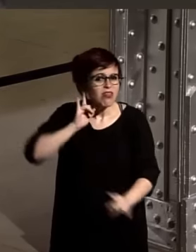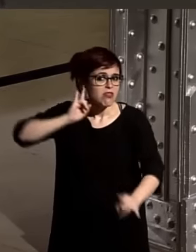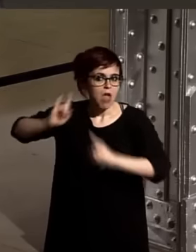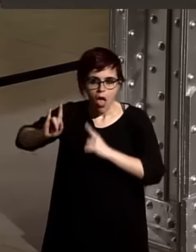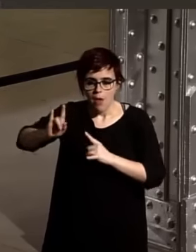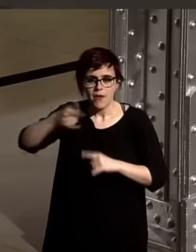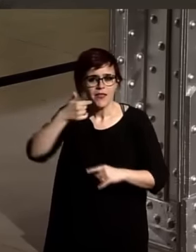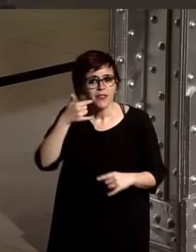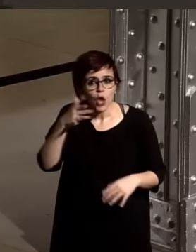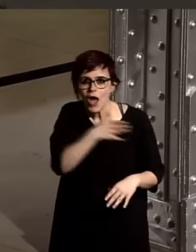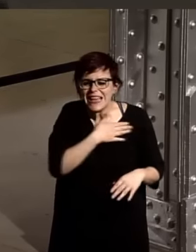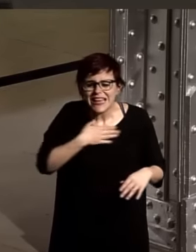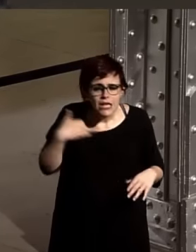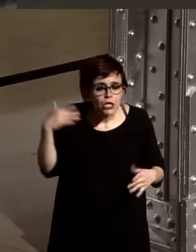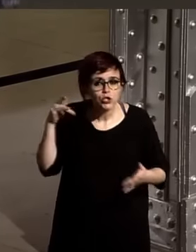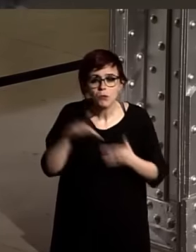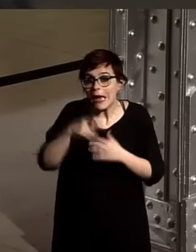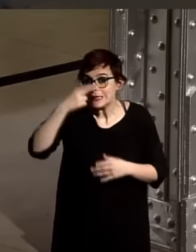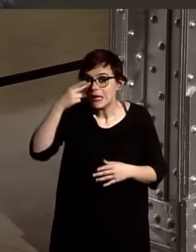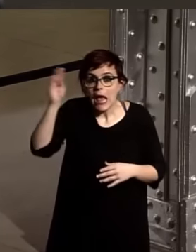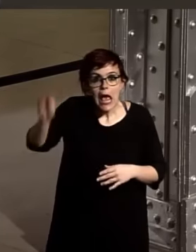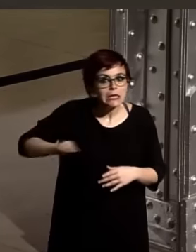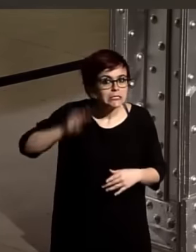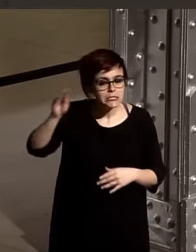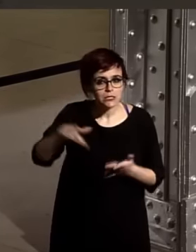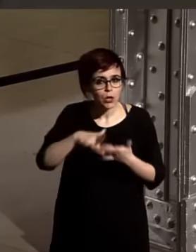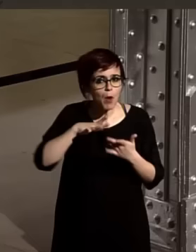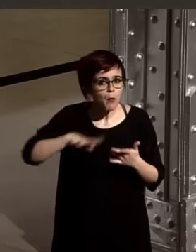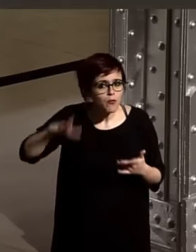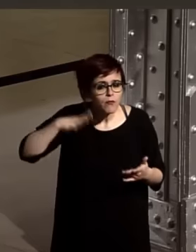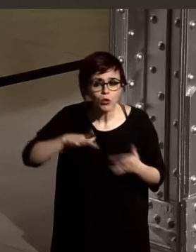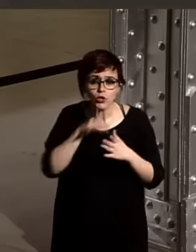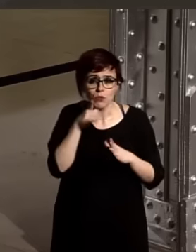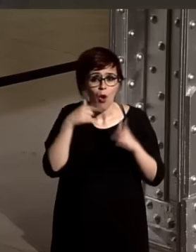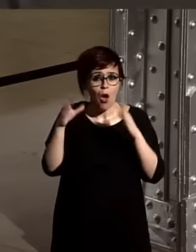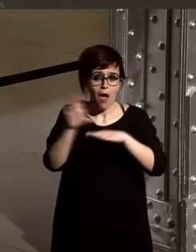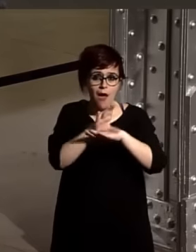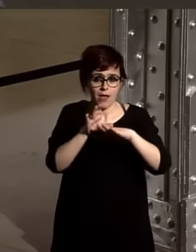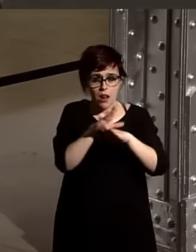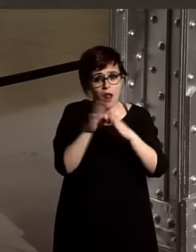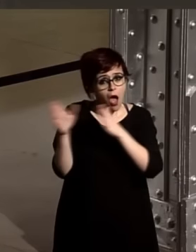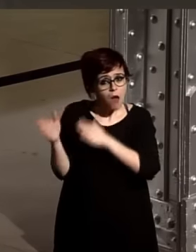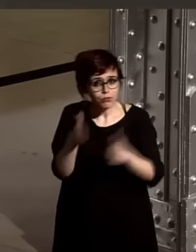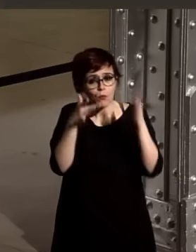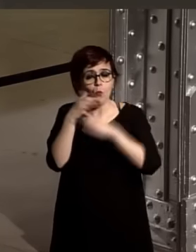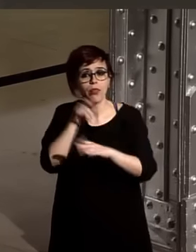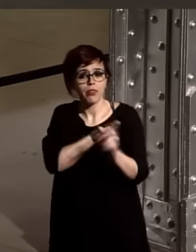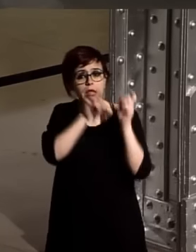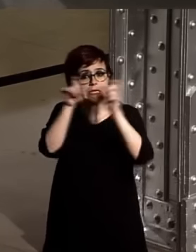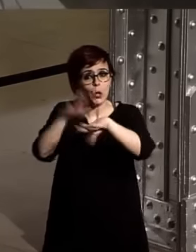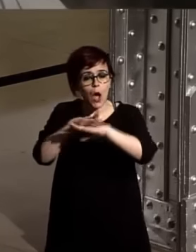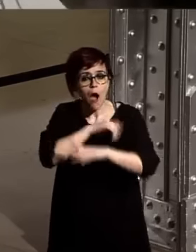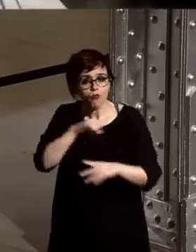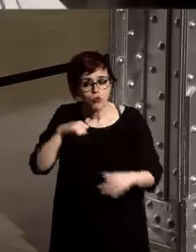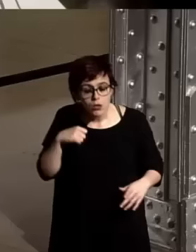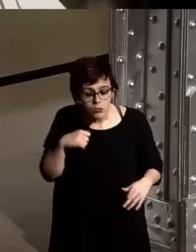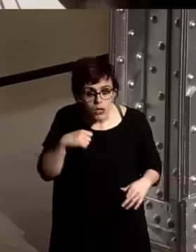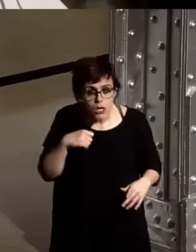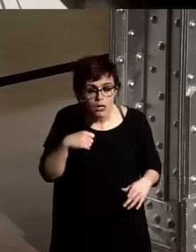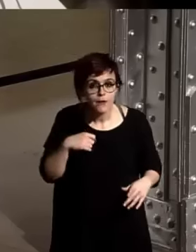por teléfono y dije quiero tengo interés en hacer mi última fase de la carrera en la Autónoma puedo ir hablar con con vosotros y me fui un